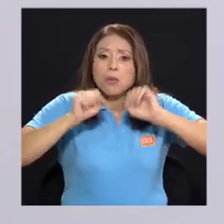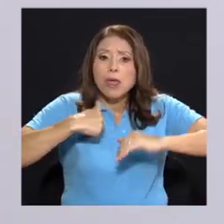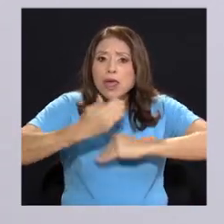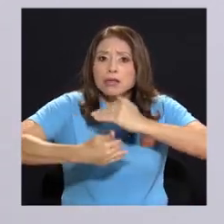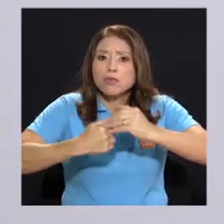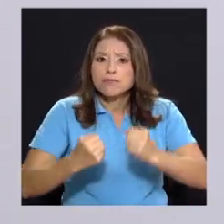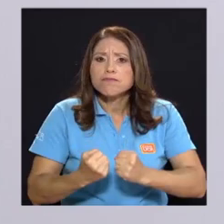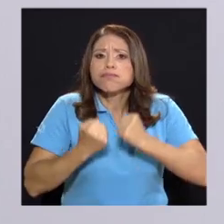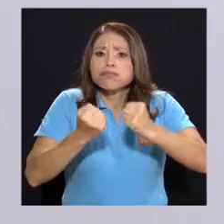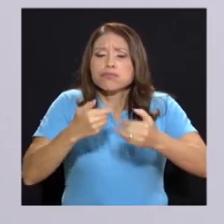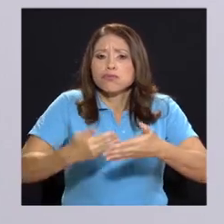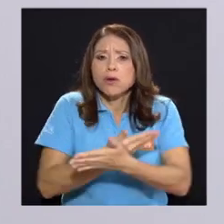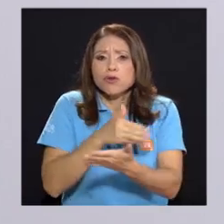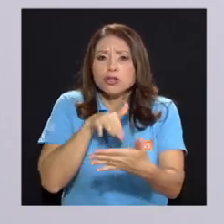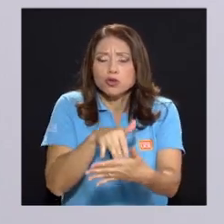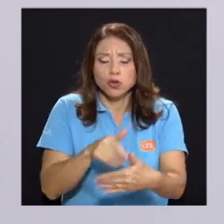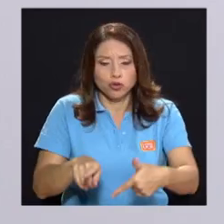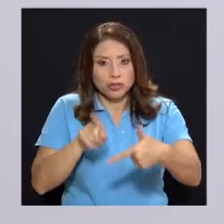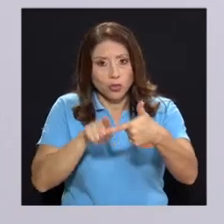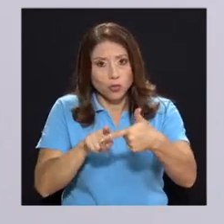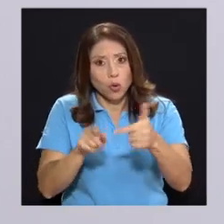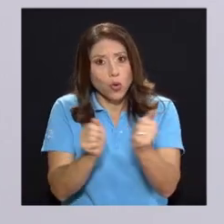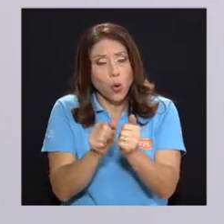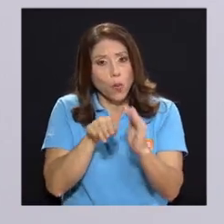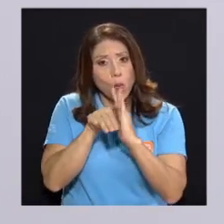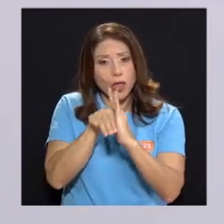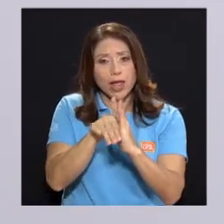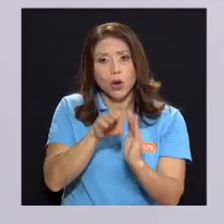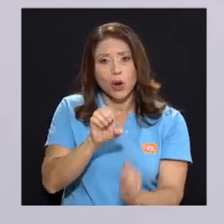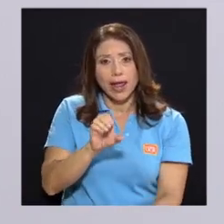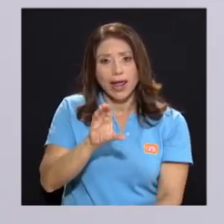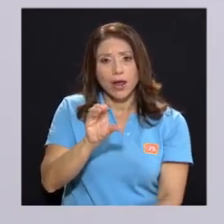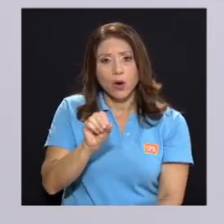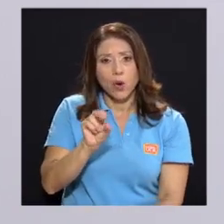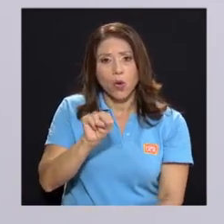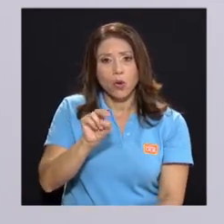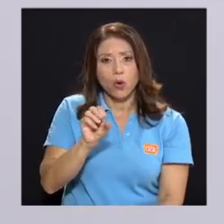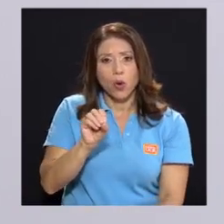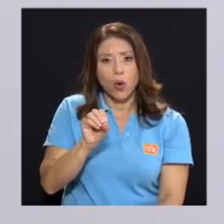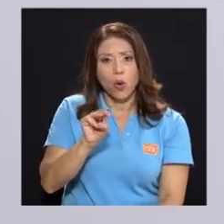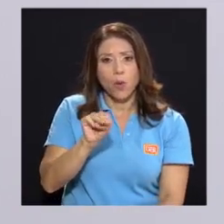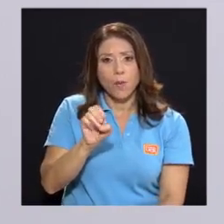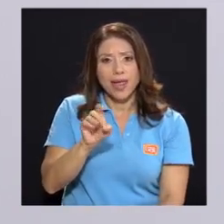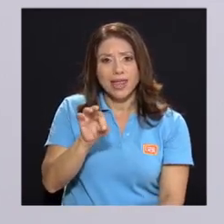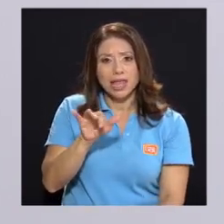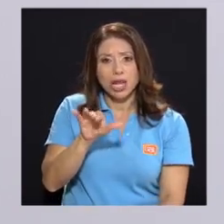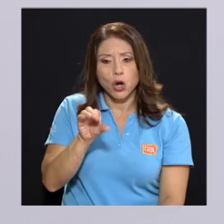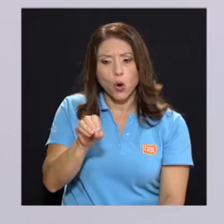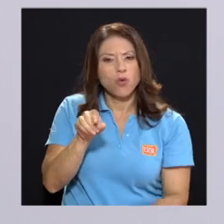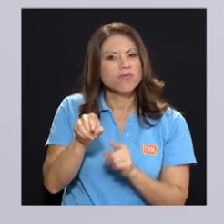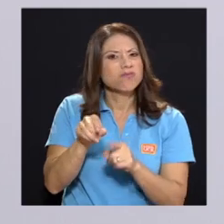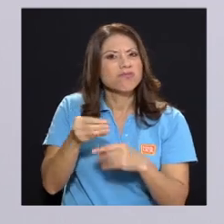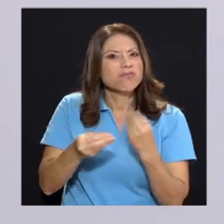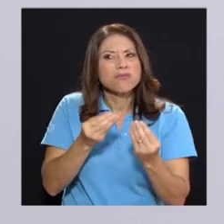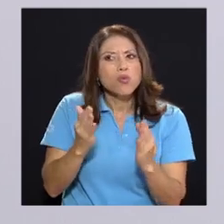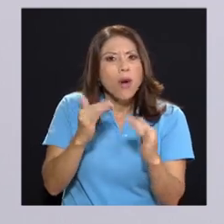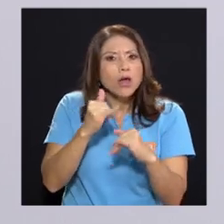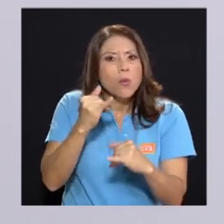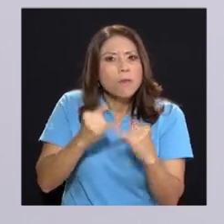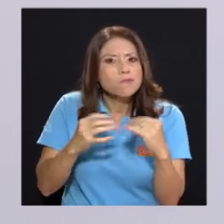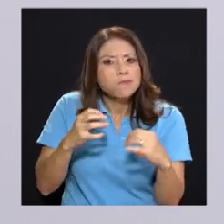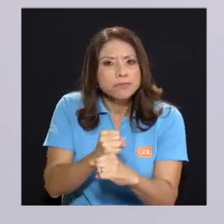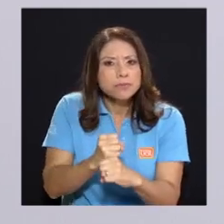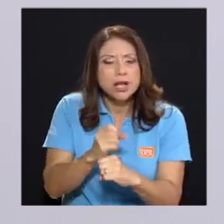segundo con el modelo econométrico lo que encontramos es una situación muy inclusiva del tratado de libre comercio